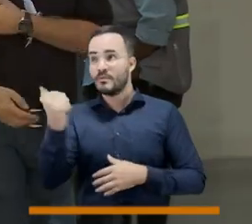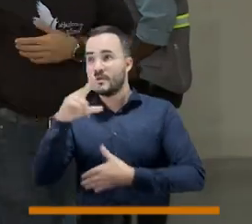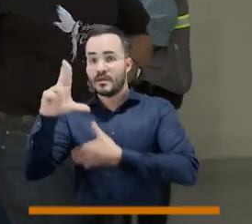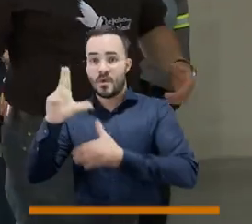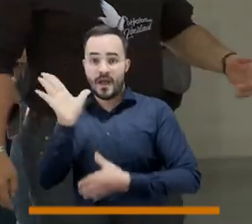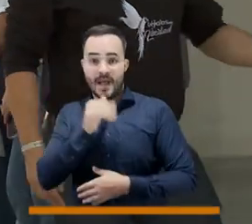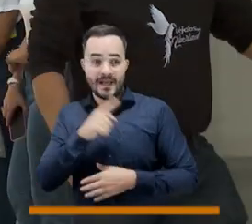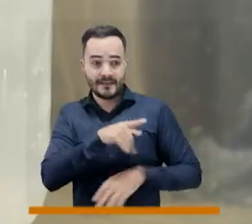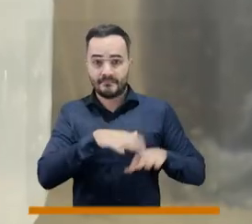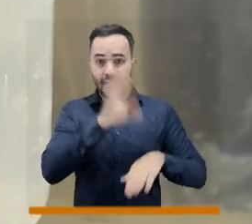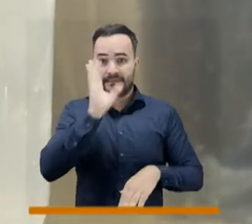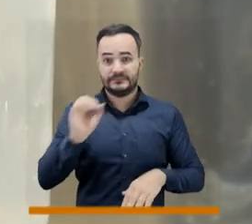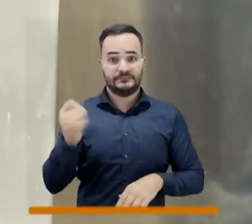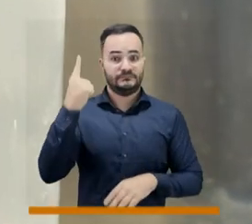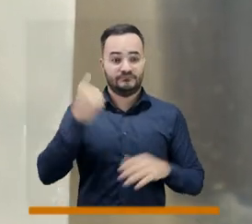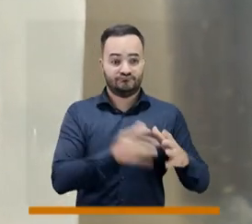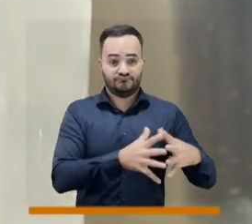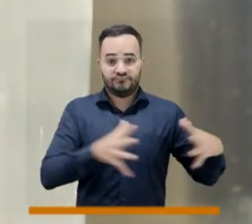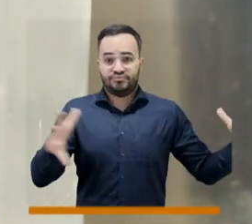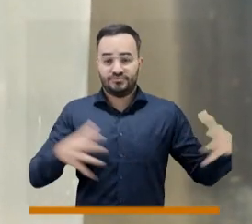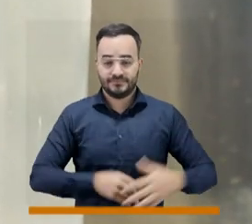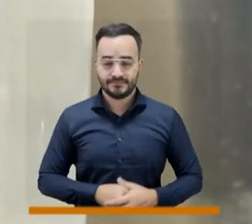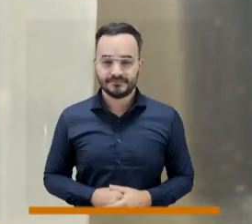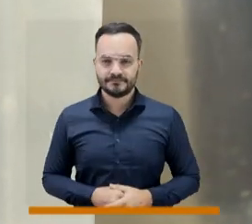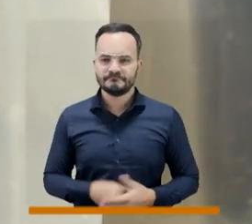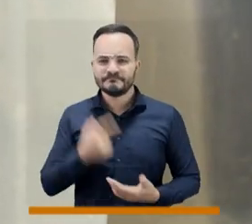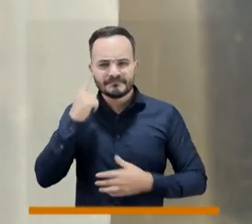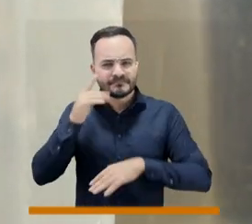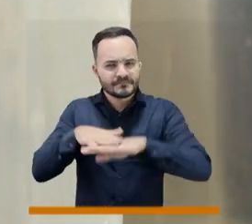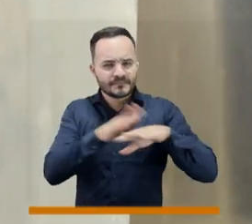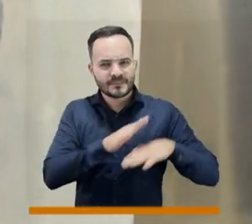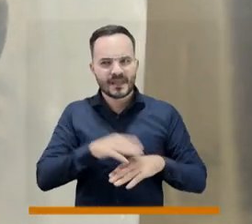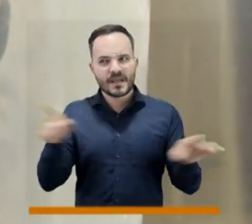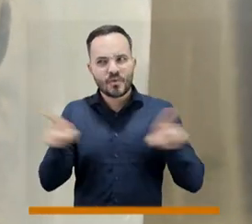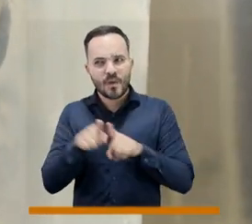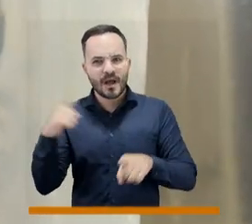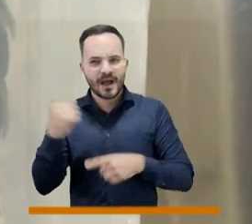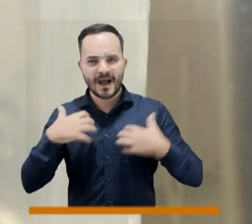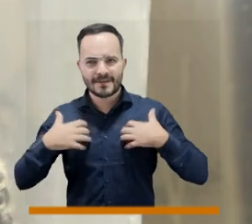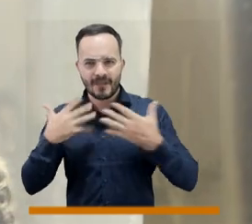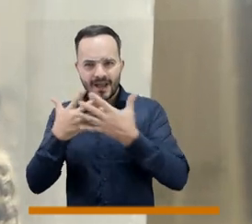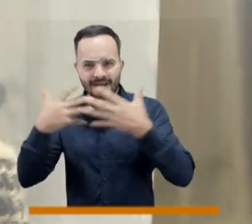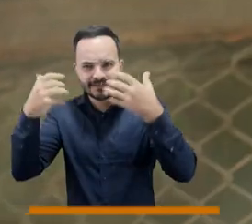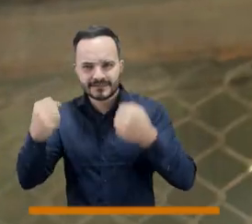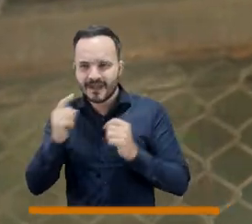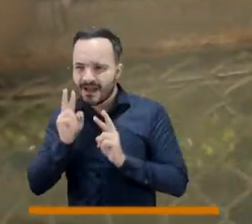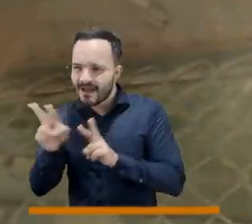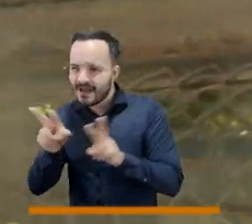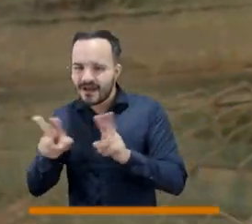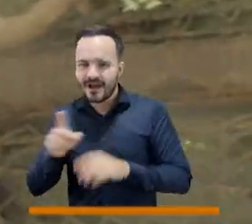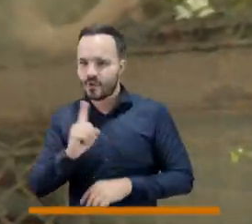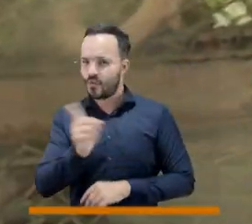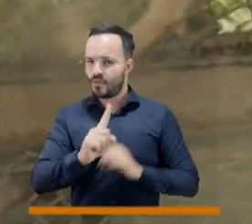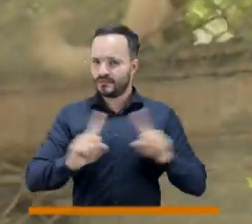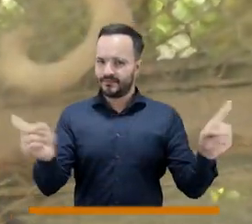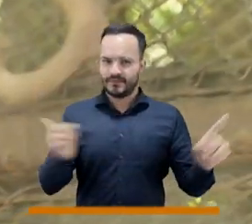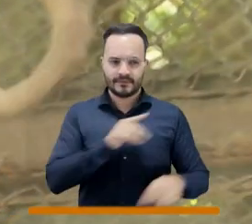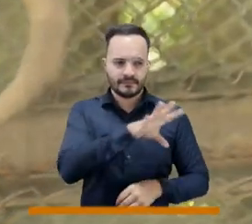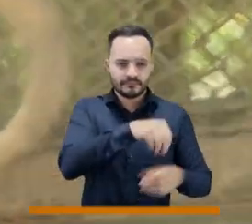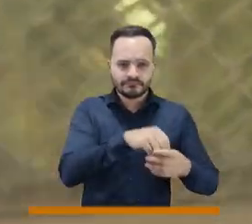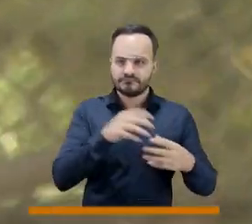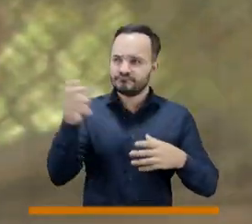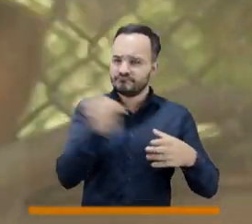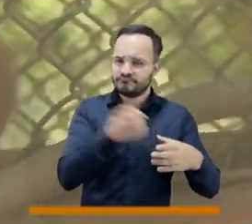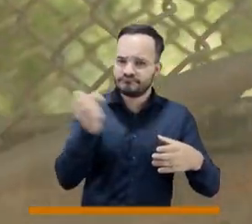el más grande de Latinoamérica. No es un zoológico o una colección viva de animales silvestres. Es un centro de atención